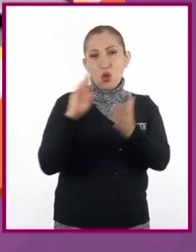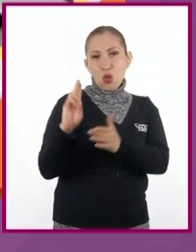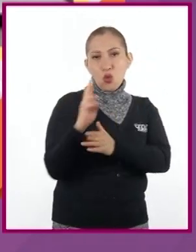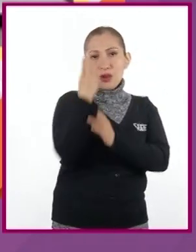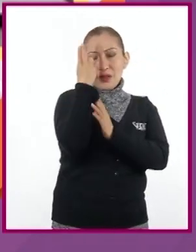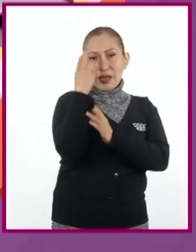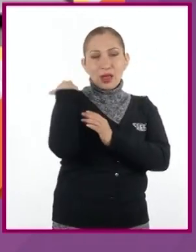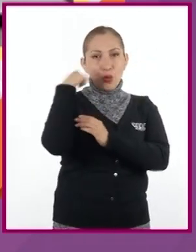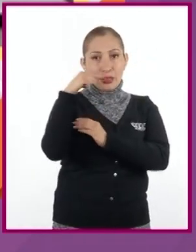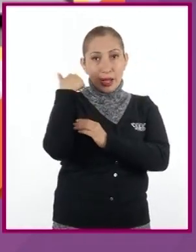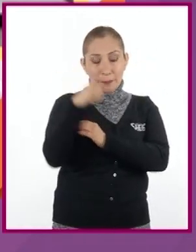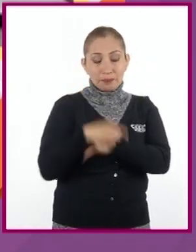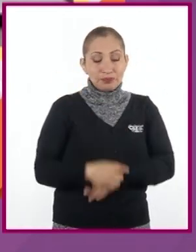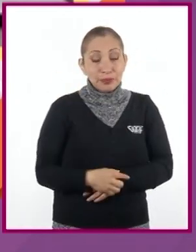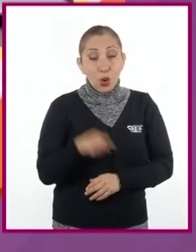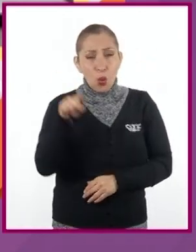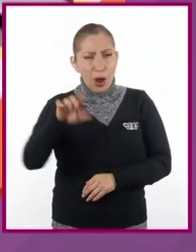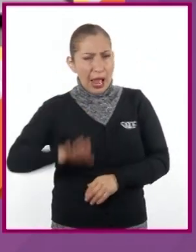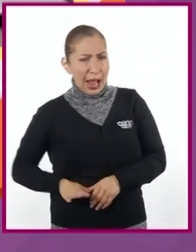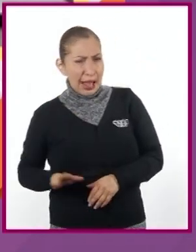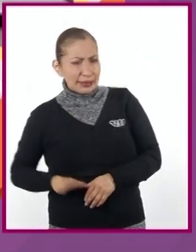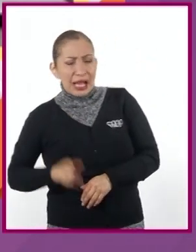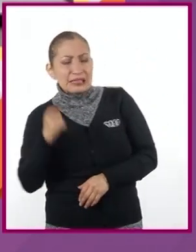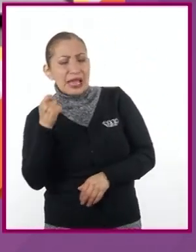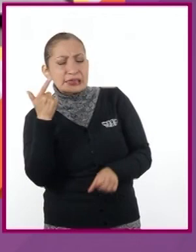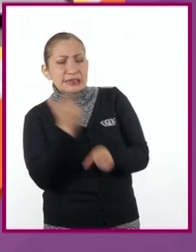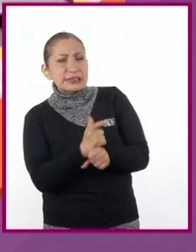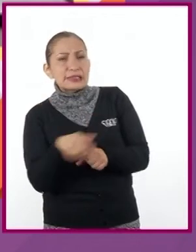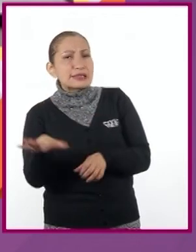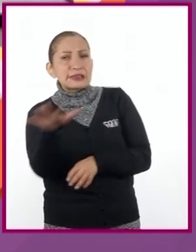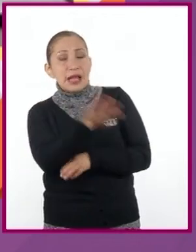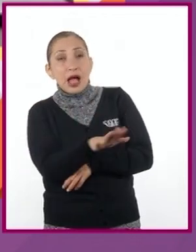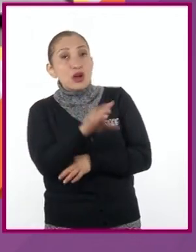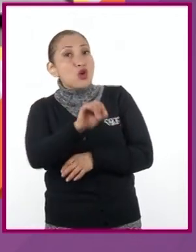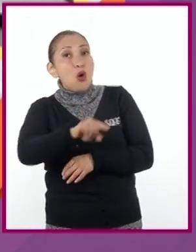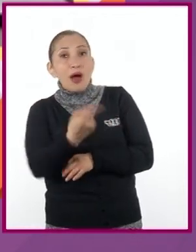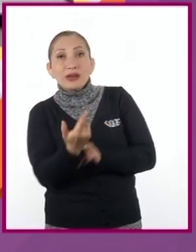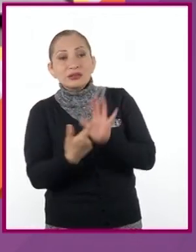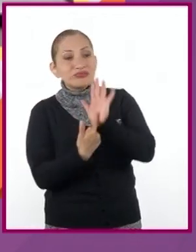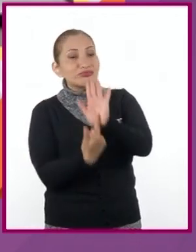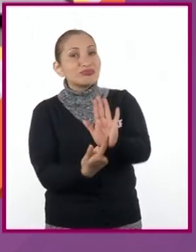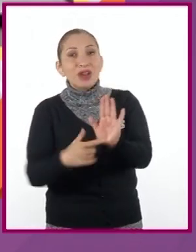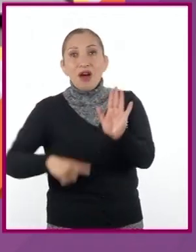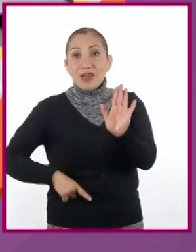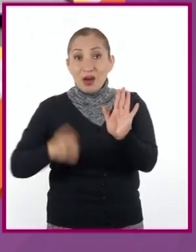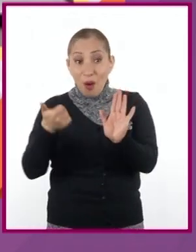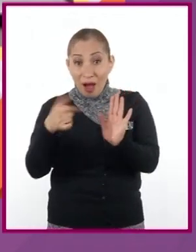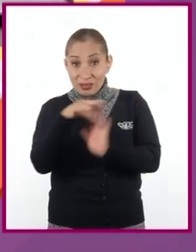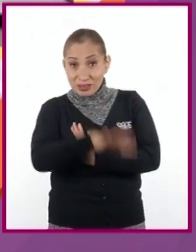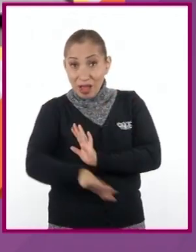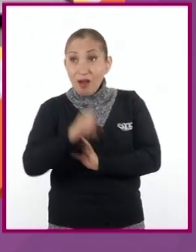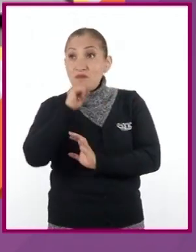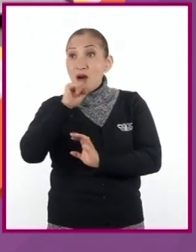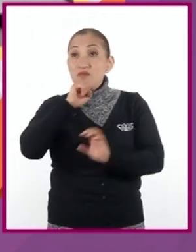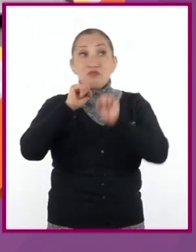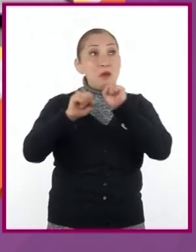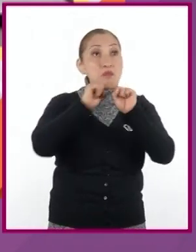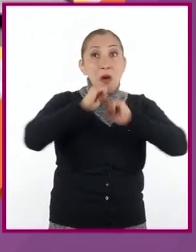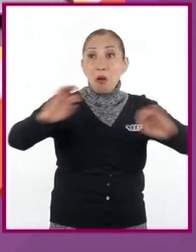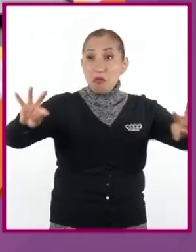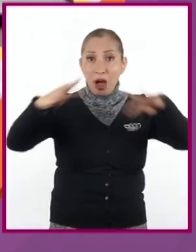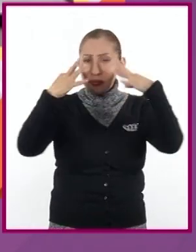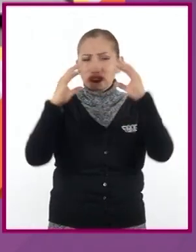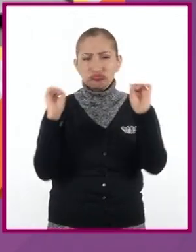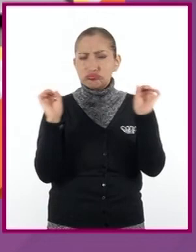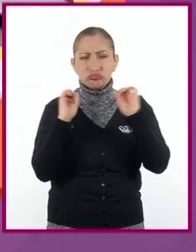Guadalajara. Una característica es que no representaba a sus gobernantes en propaganda visual y no